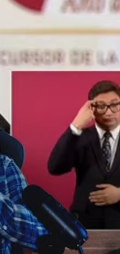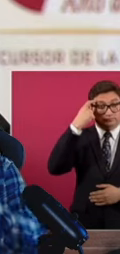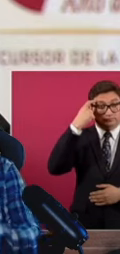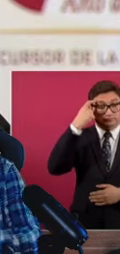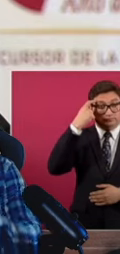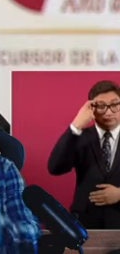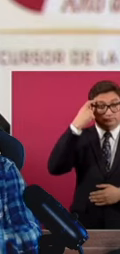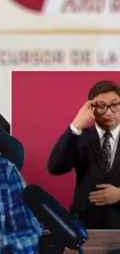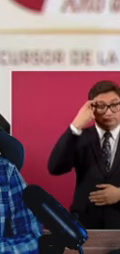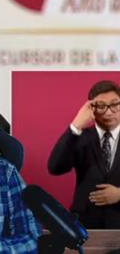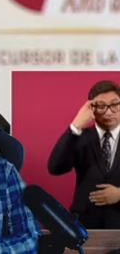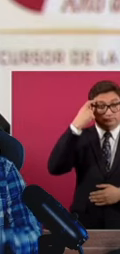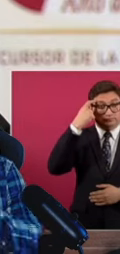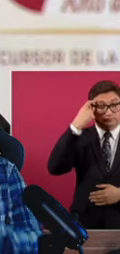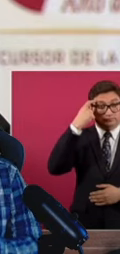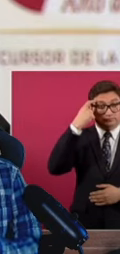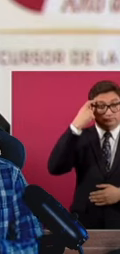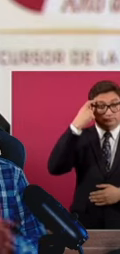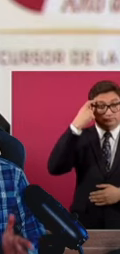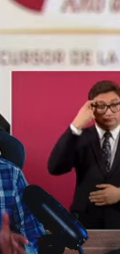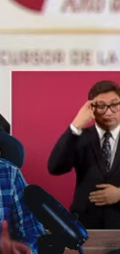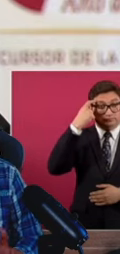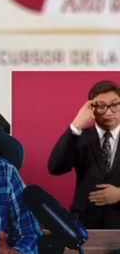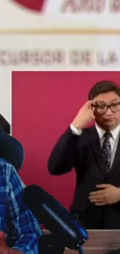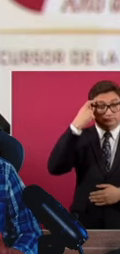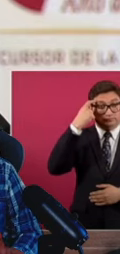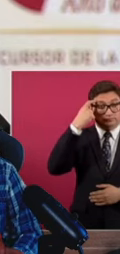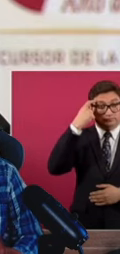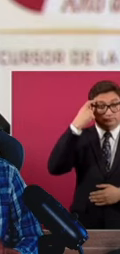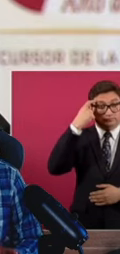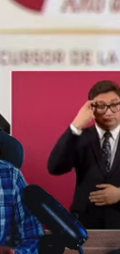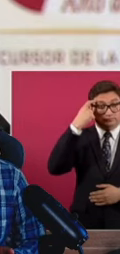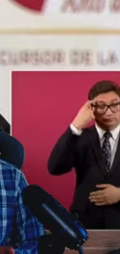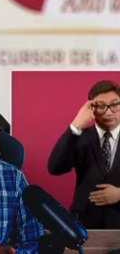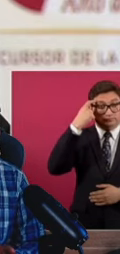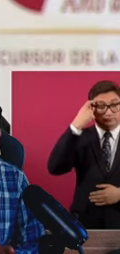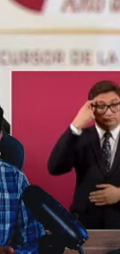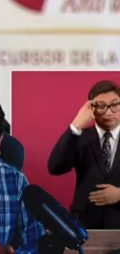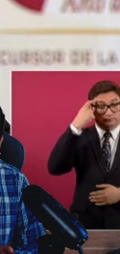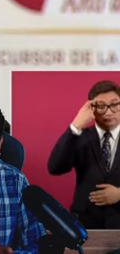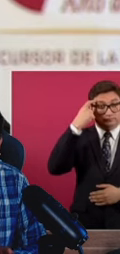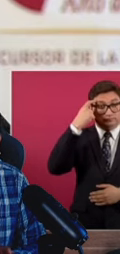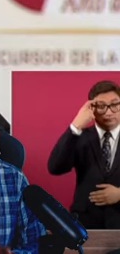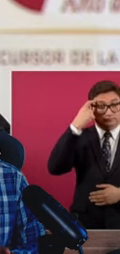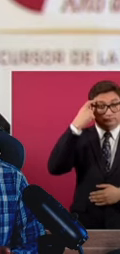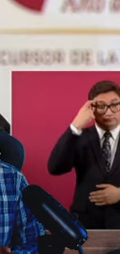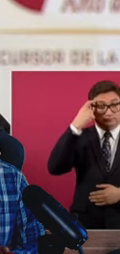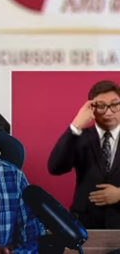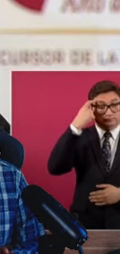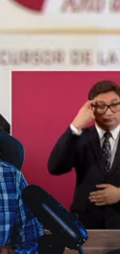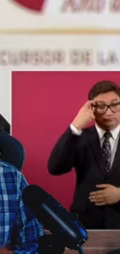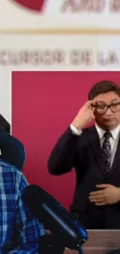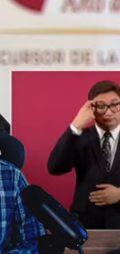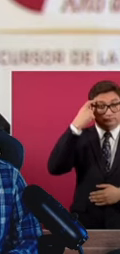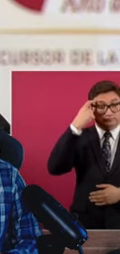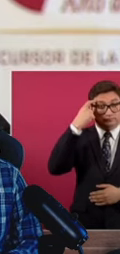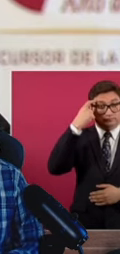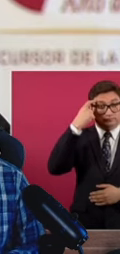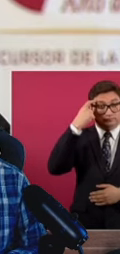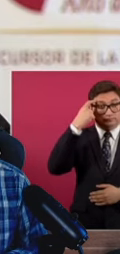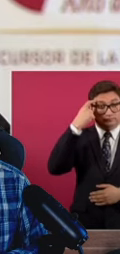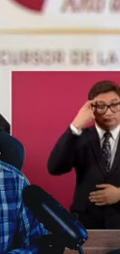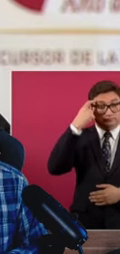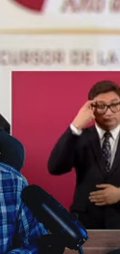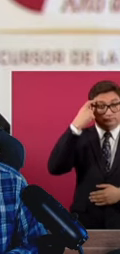realmente buscar el bienestar. Y esto es lo que está haciendo el presidente. La desigualdad creció gracias a